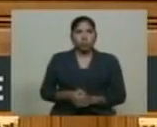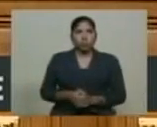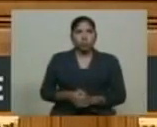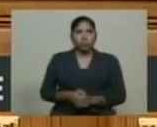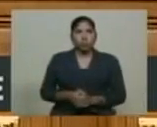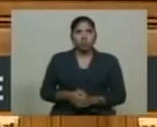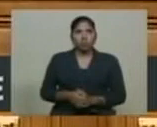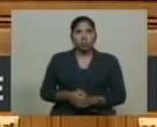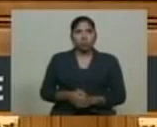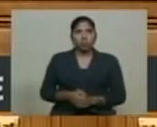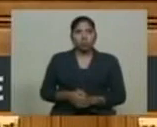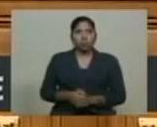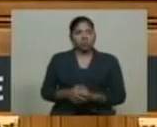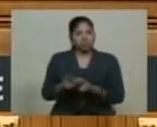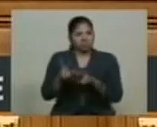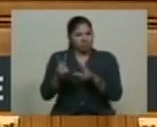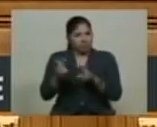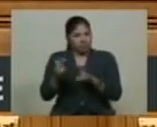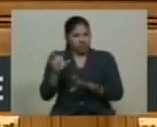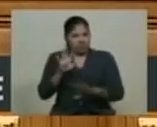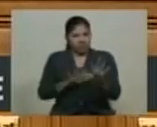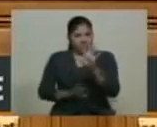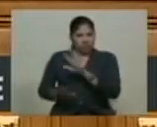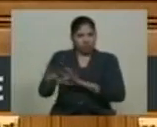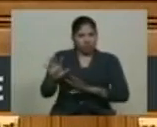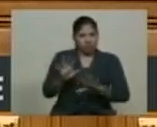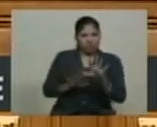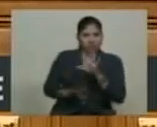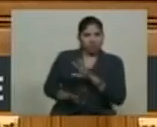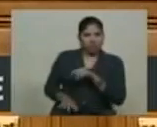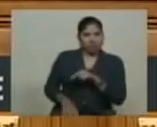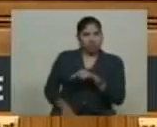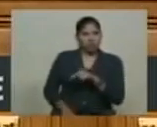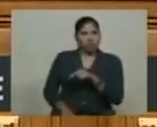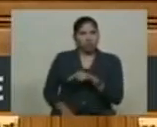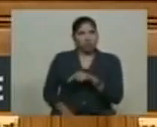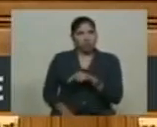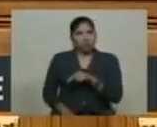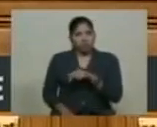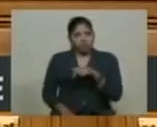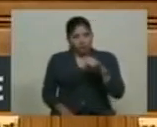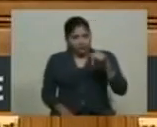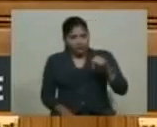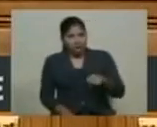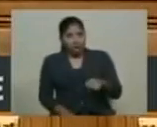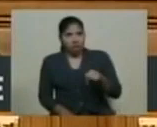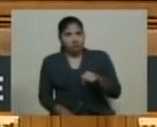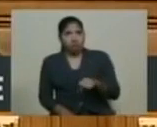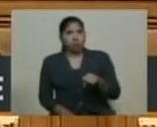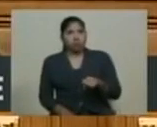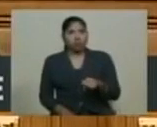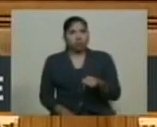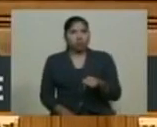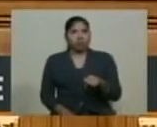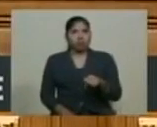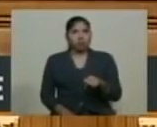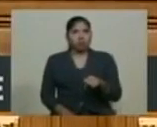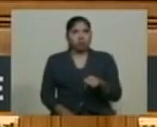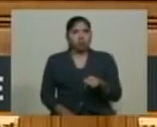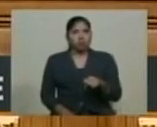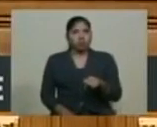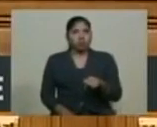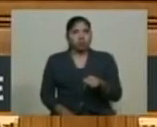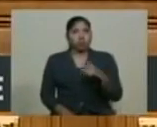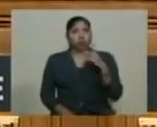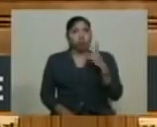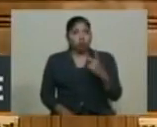y extraño caso en nuestra historia, de que en este recinto se realizarán dos